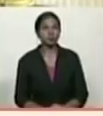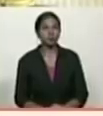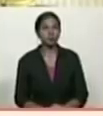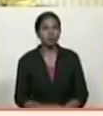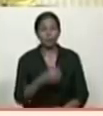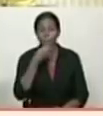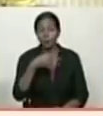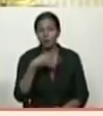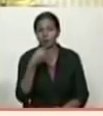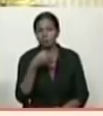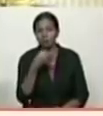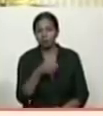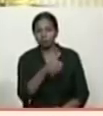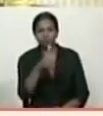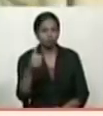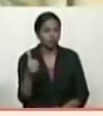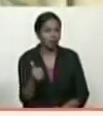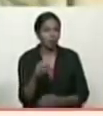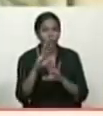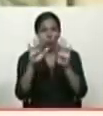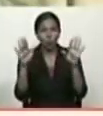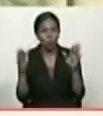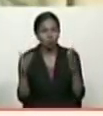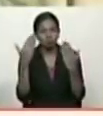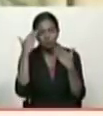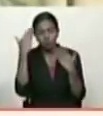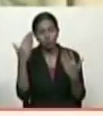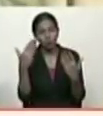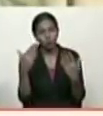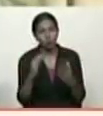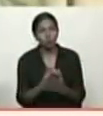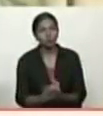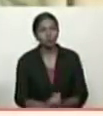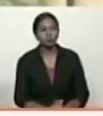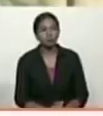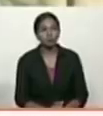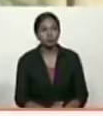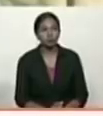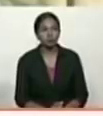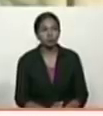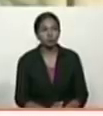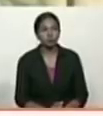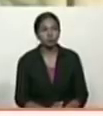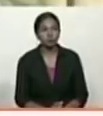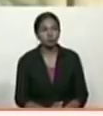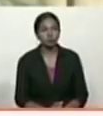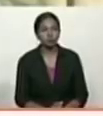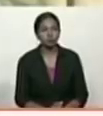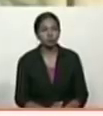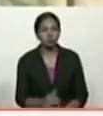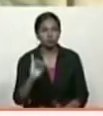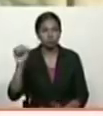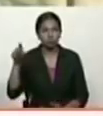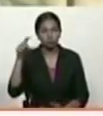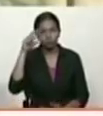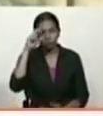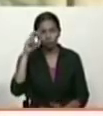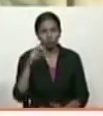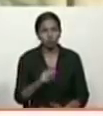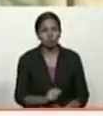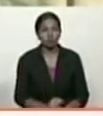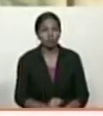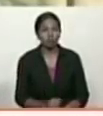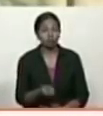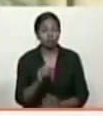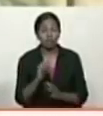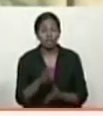Buenas tardes, Marilyn Barry, para ustedes y para toda la audiencia de Venezolana de Televisión. Efectivamente, a esta hora, el canciller Jorge Arreaza ofrece importantes